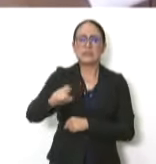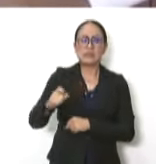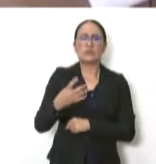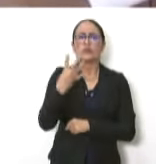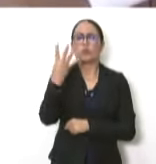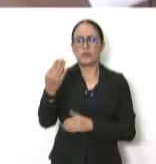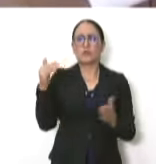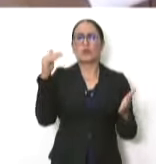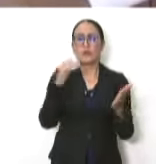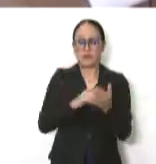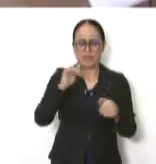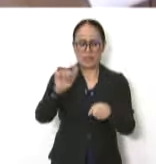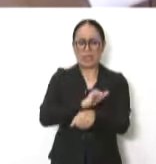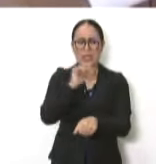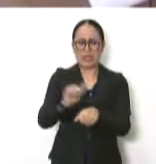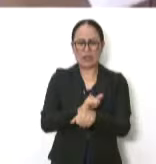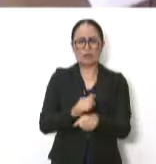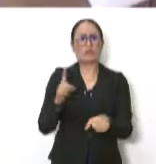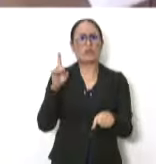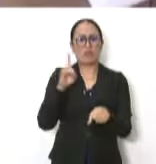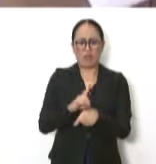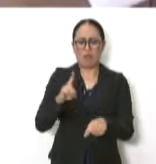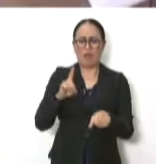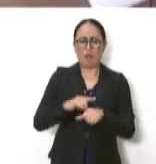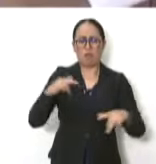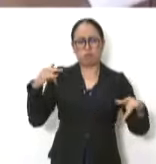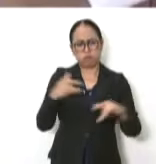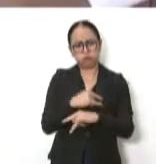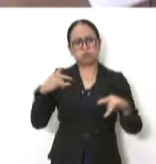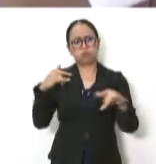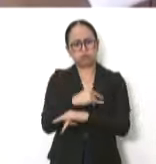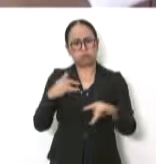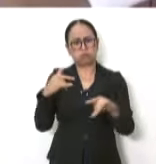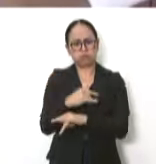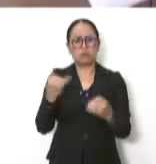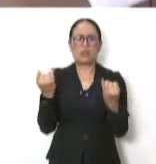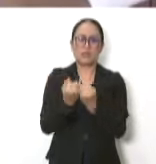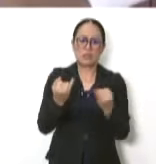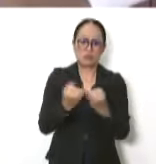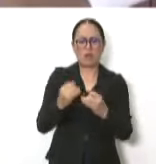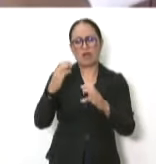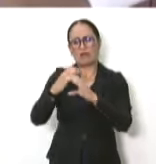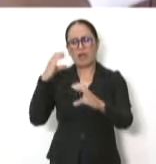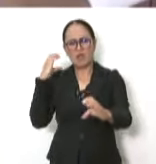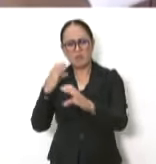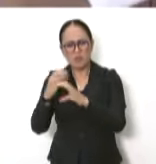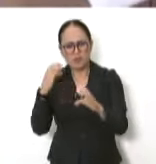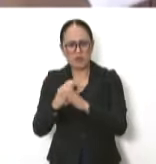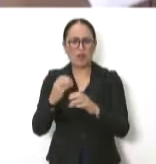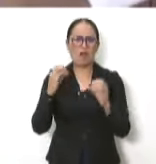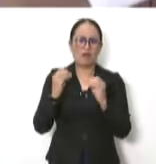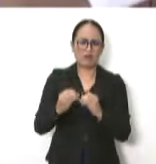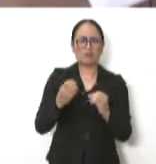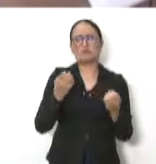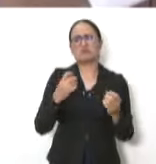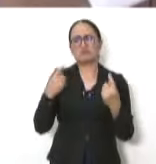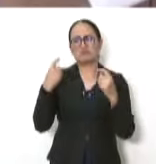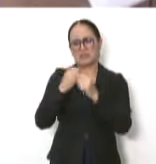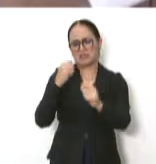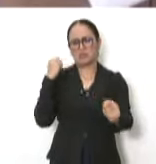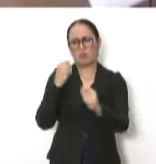que transitan diariamente en ese tramo carretero y desde luego al transporte de personas y mercancías en la zona del centro de este